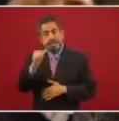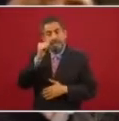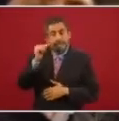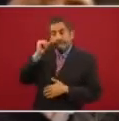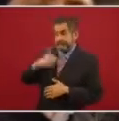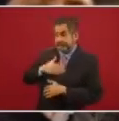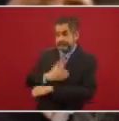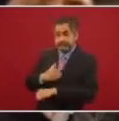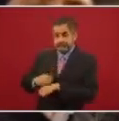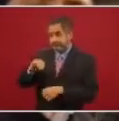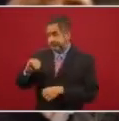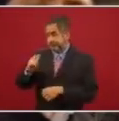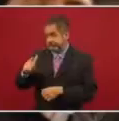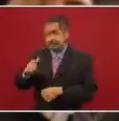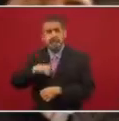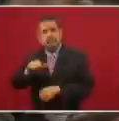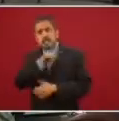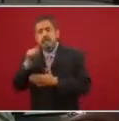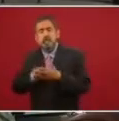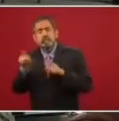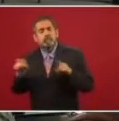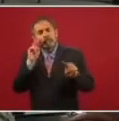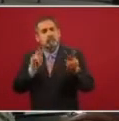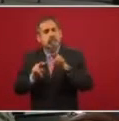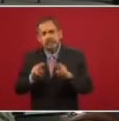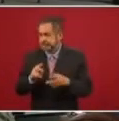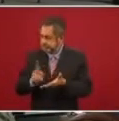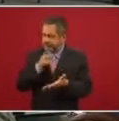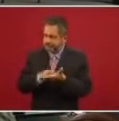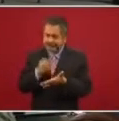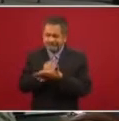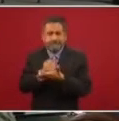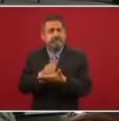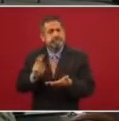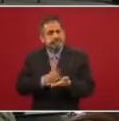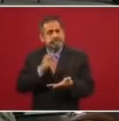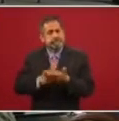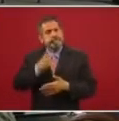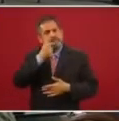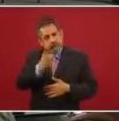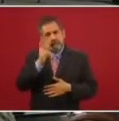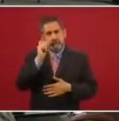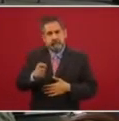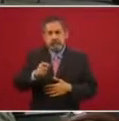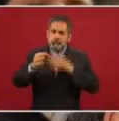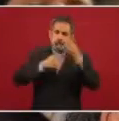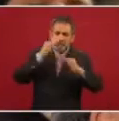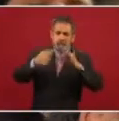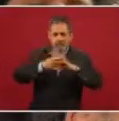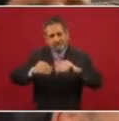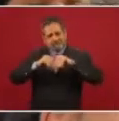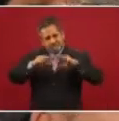miguel reyes raso y yo en otra instancia hemos insistido sobre la necesidad de una campaña más